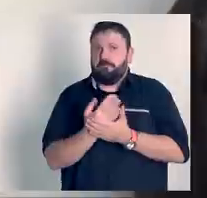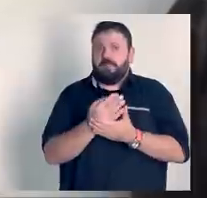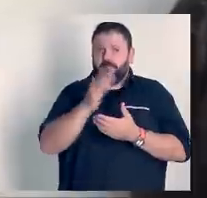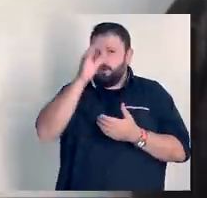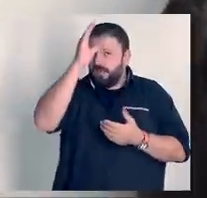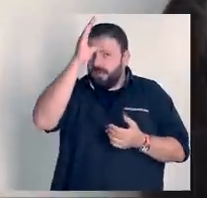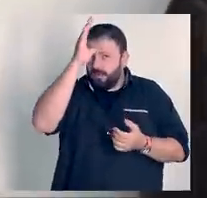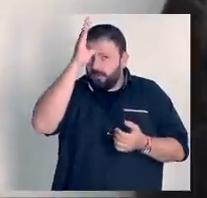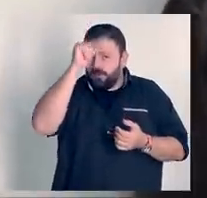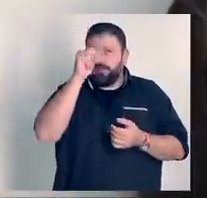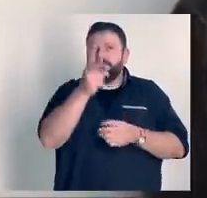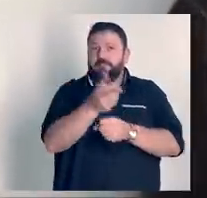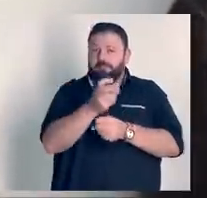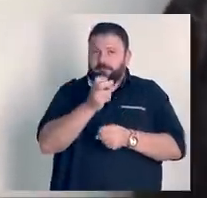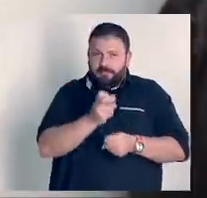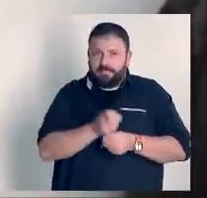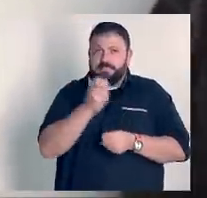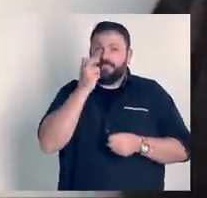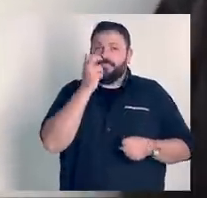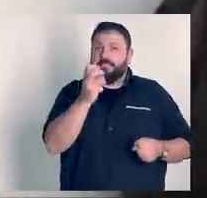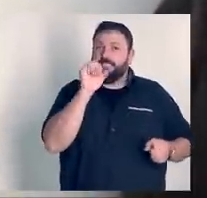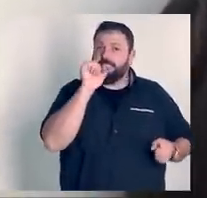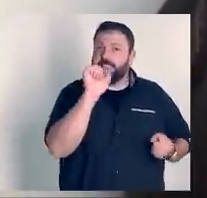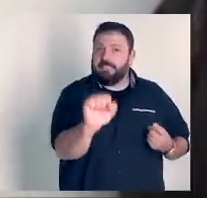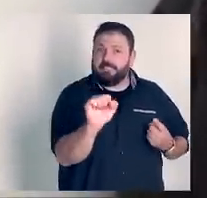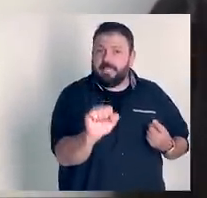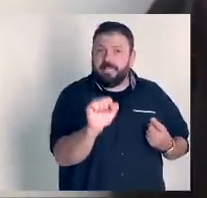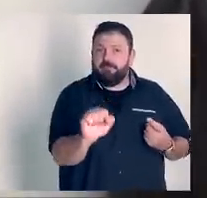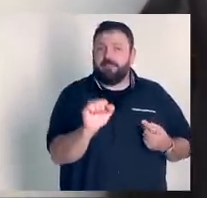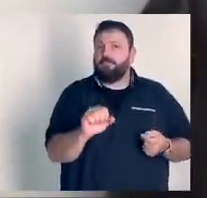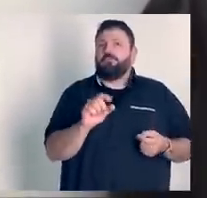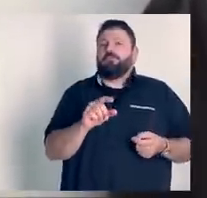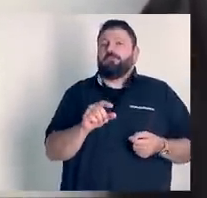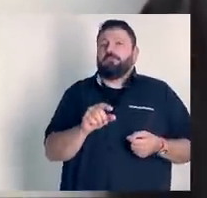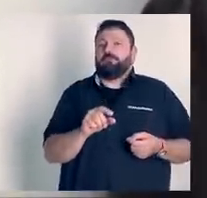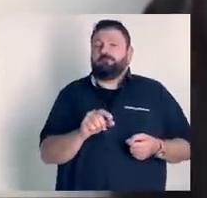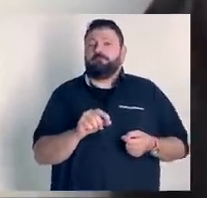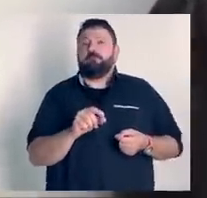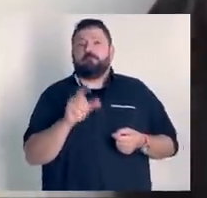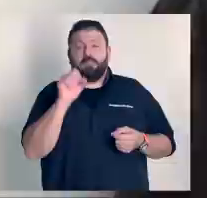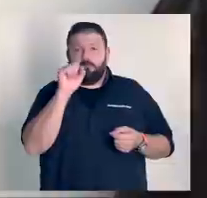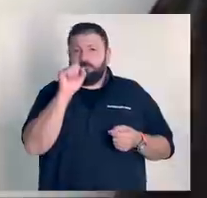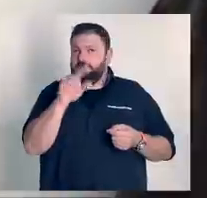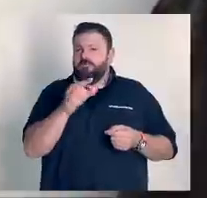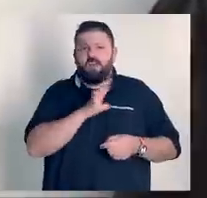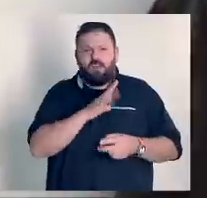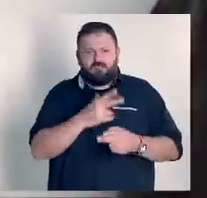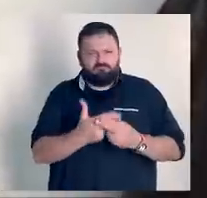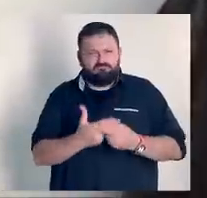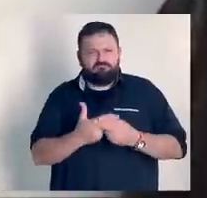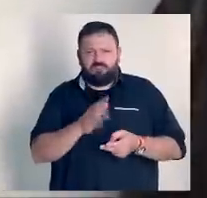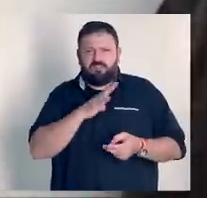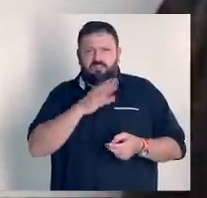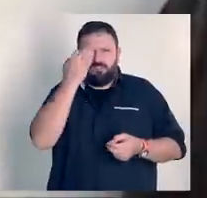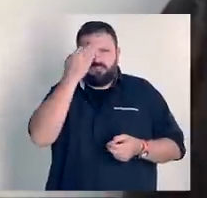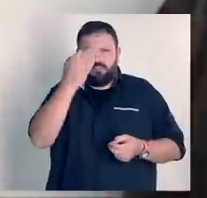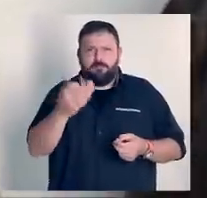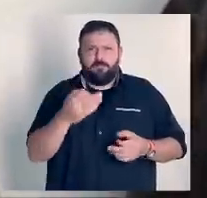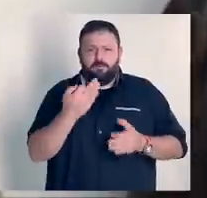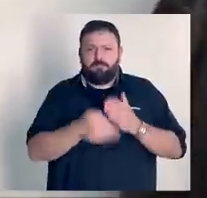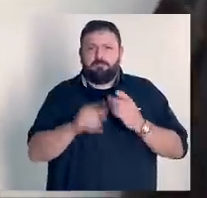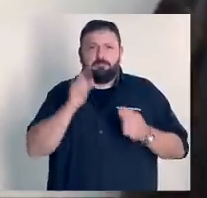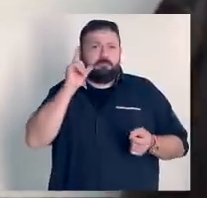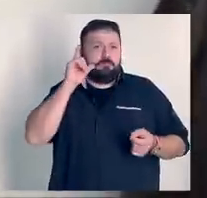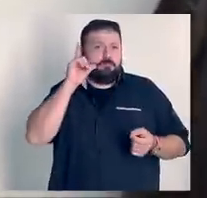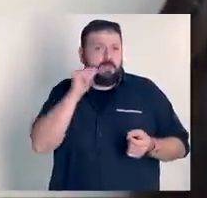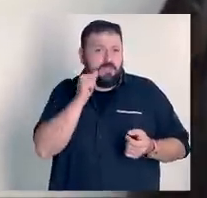recordar la invitación, es este sábado, faltan un par de días, suficiente tiempo para invitar y compartir lo más